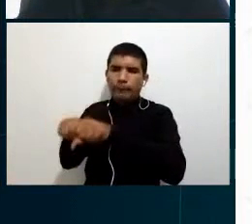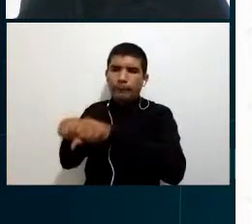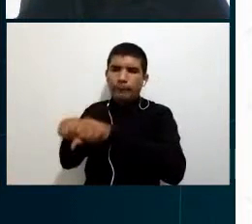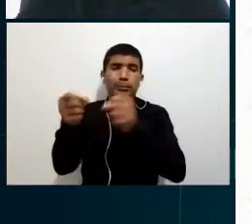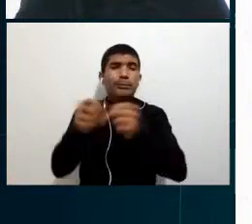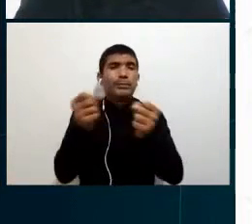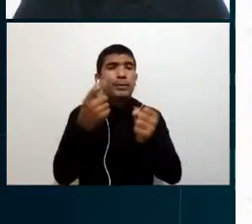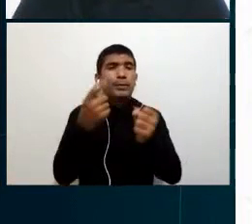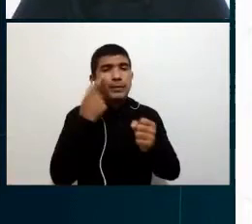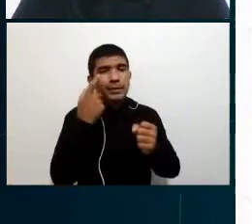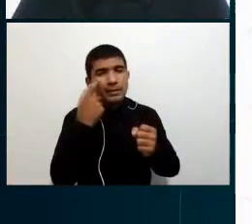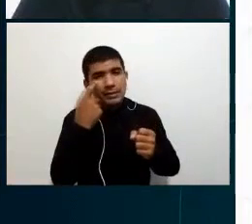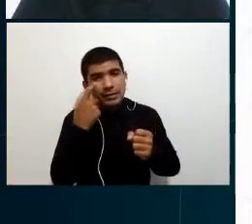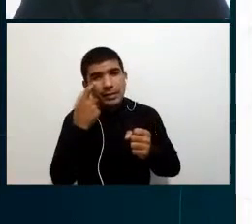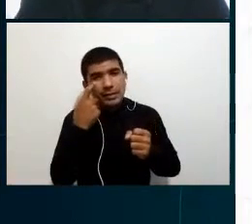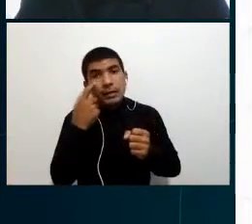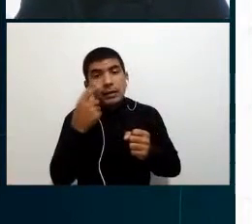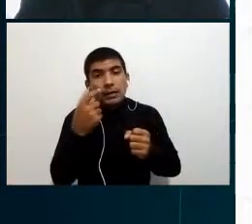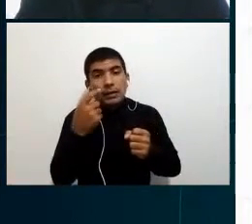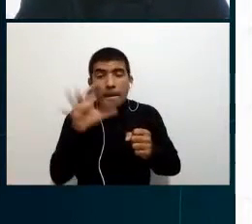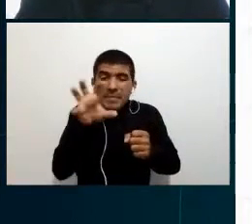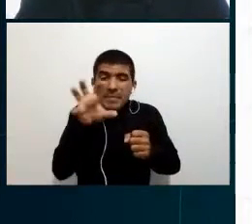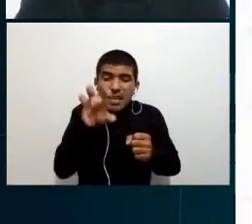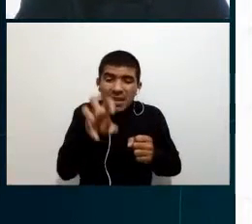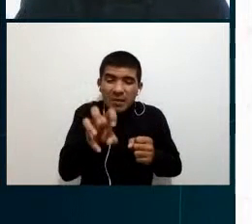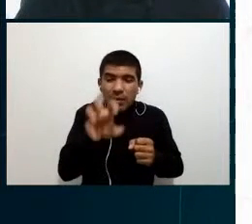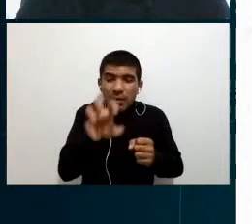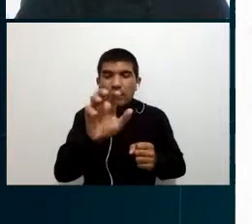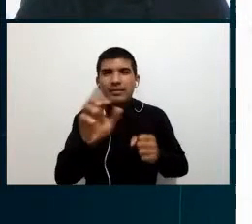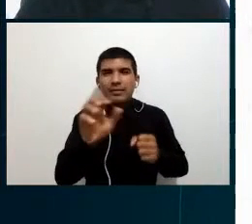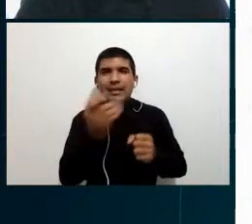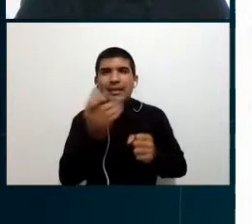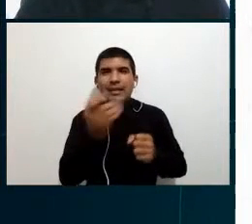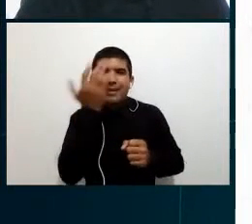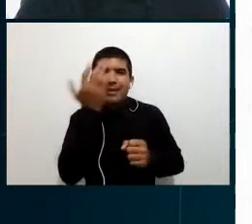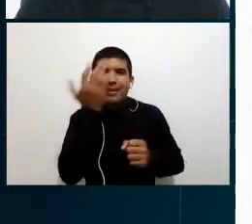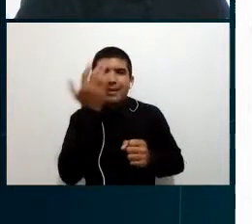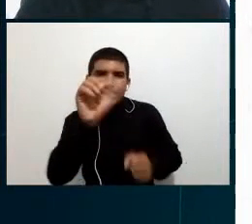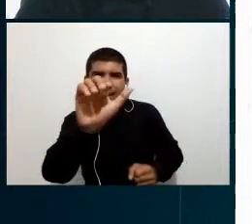debe tener ciertas propiedades, no debe tener una